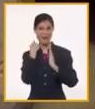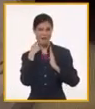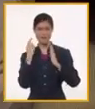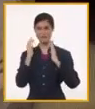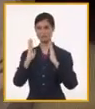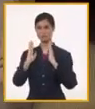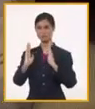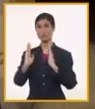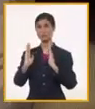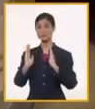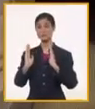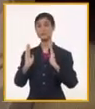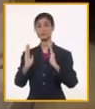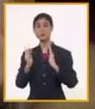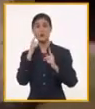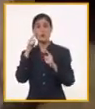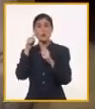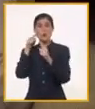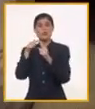que fue tratar de mantener